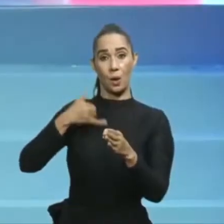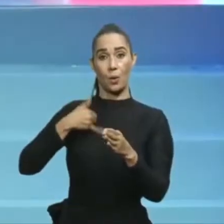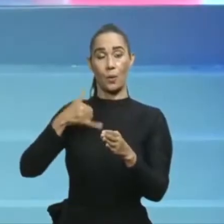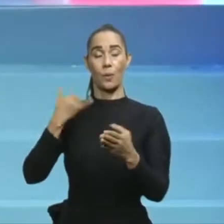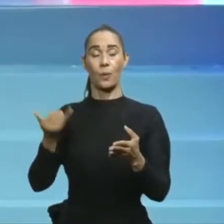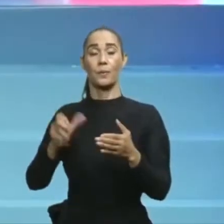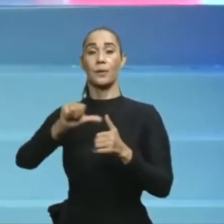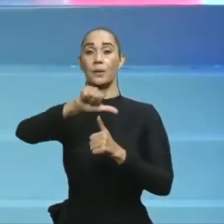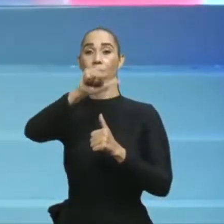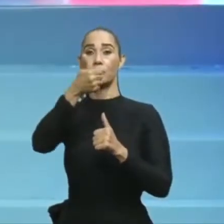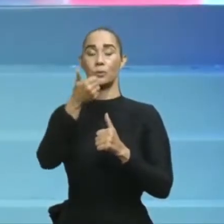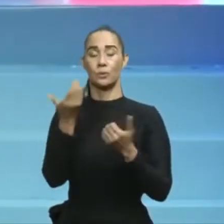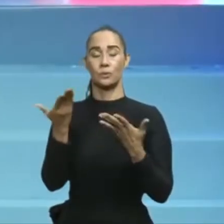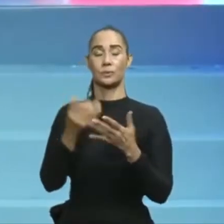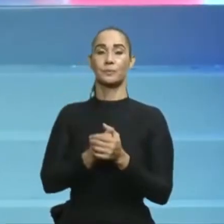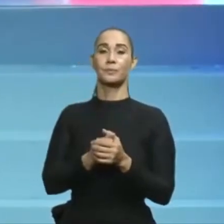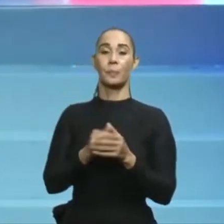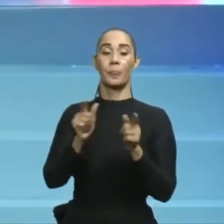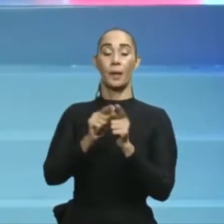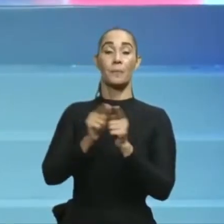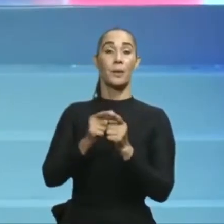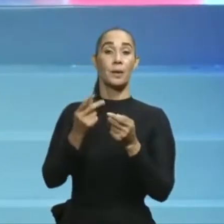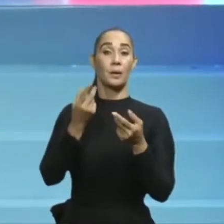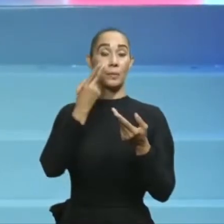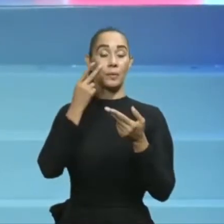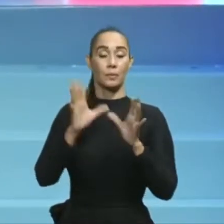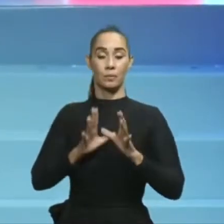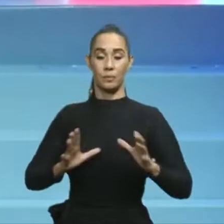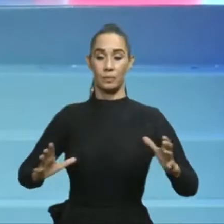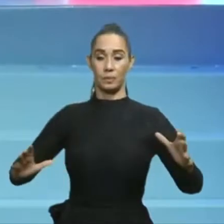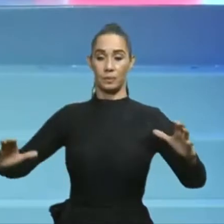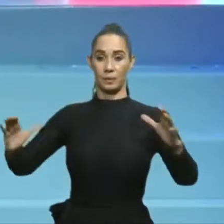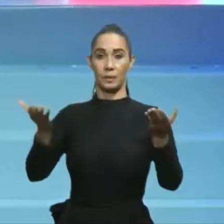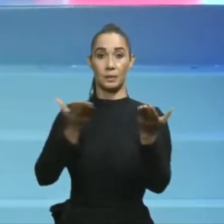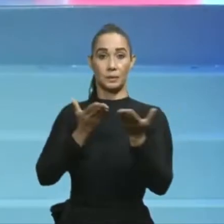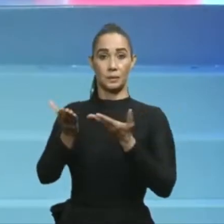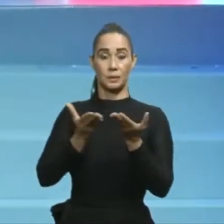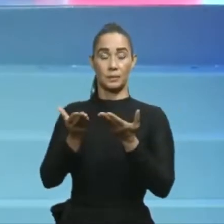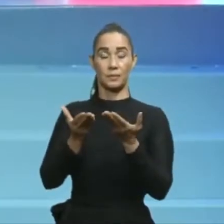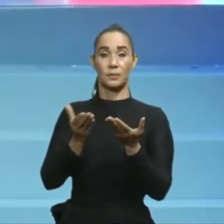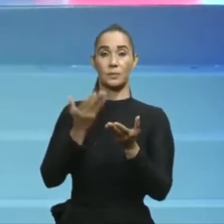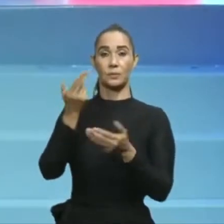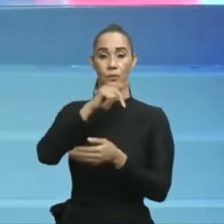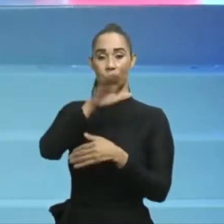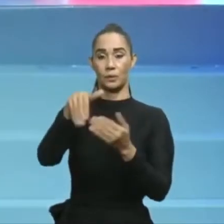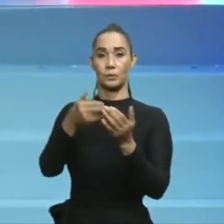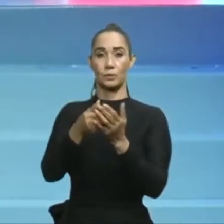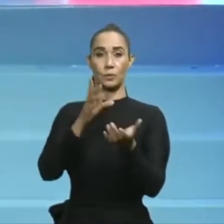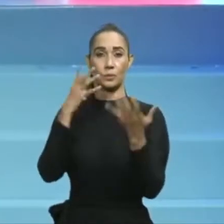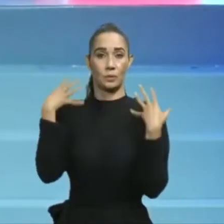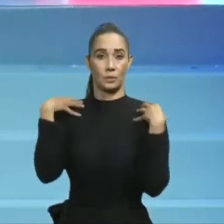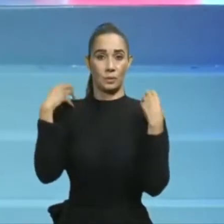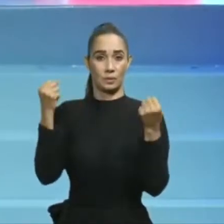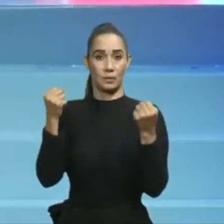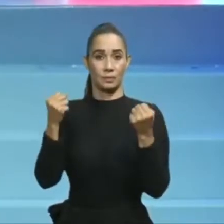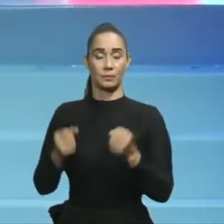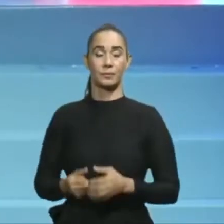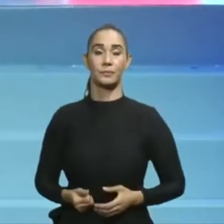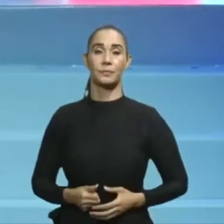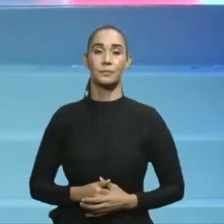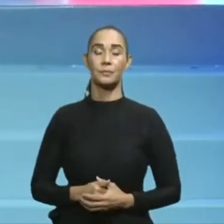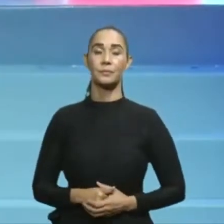entre otras suponiendo la ampliación de la cartera de servicios que se ofertan en la red del servicio nacional de